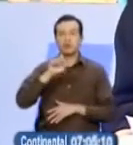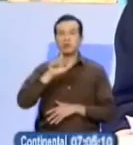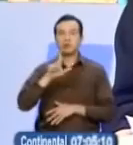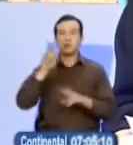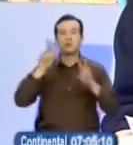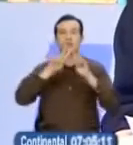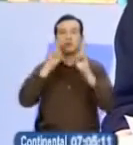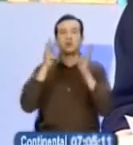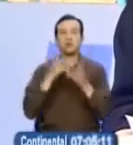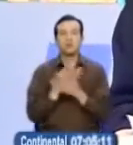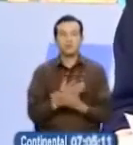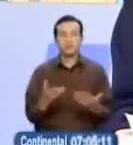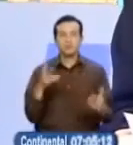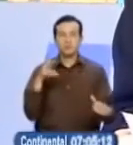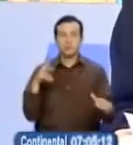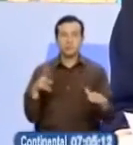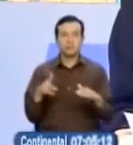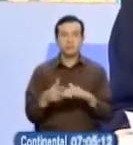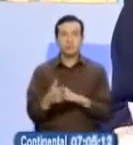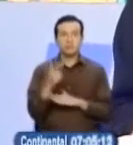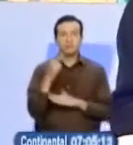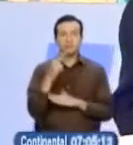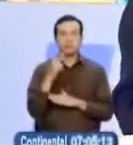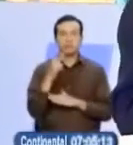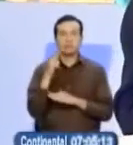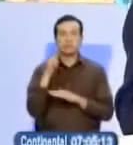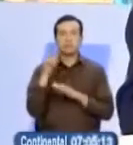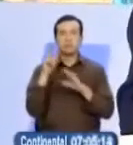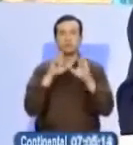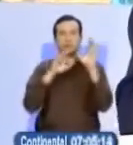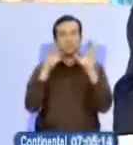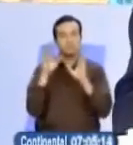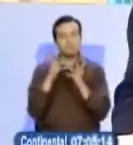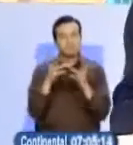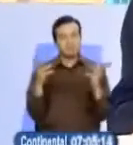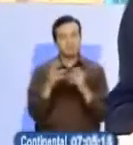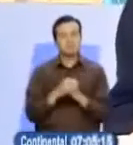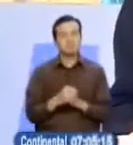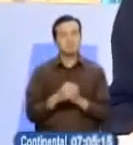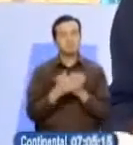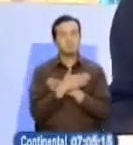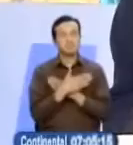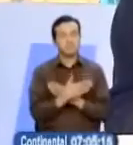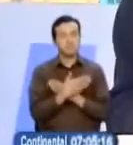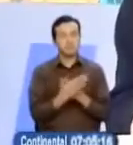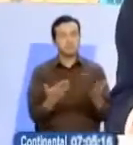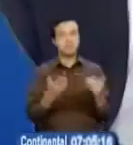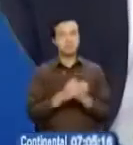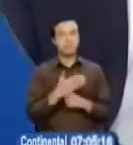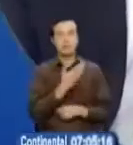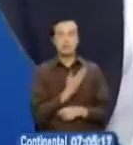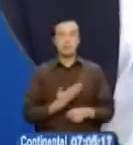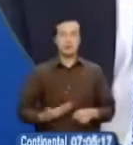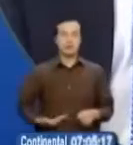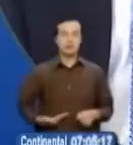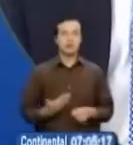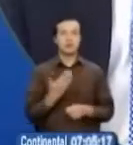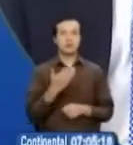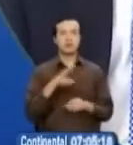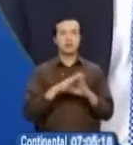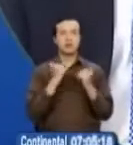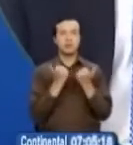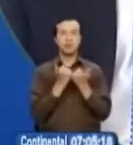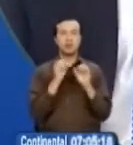cuanto se refiere a la inauguración de la estación. Bueno, ahora sí, saludamos a Gustavo Manrique, presidente del